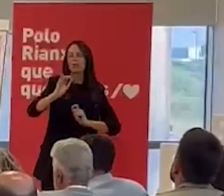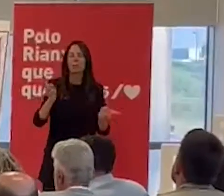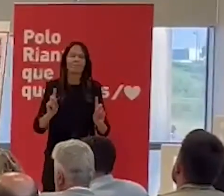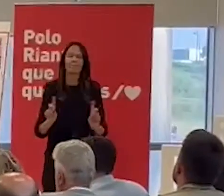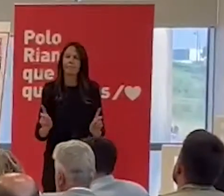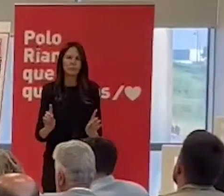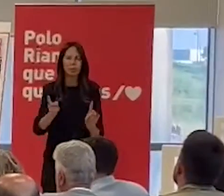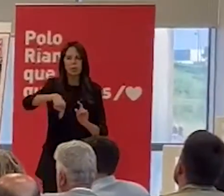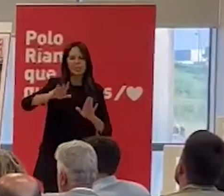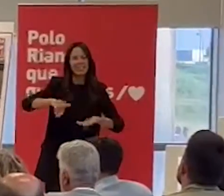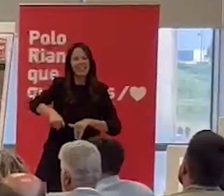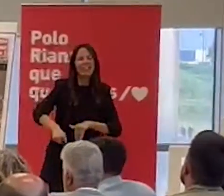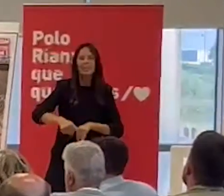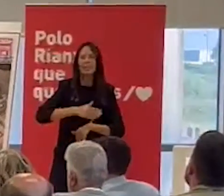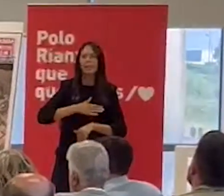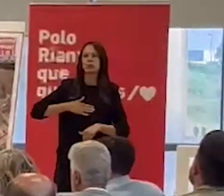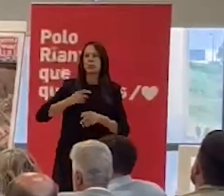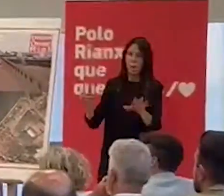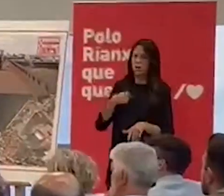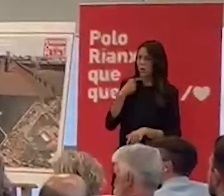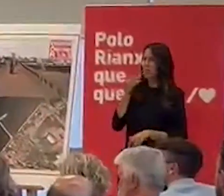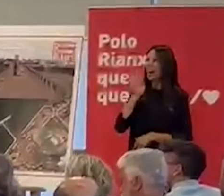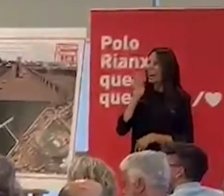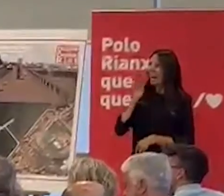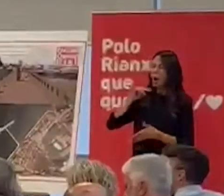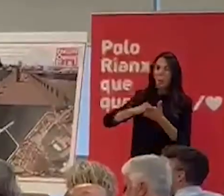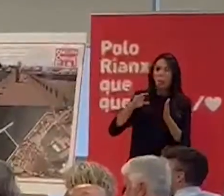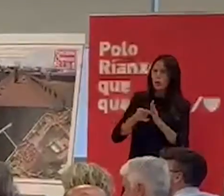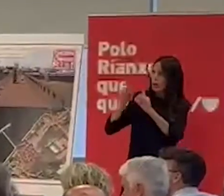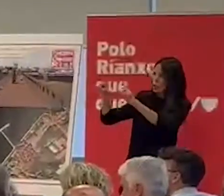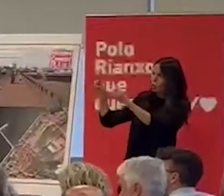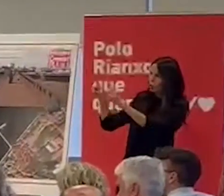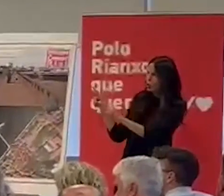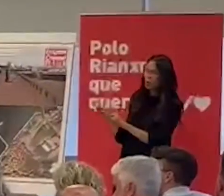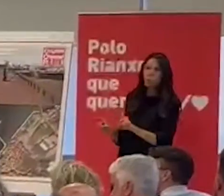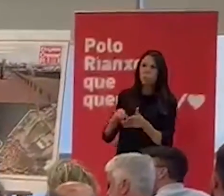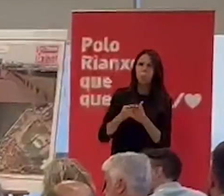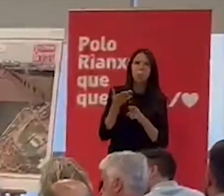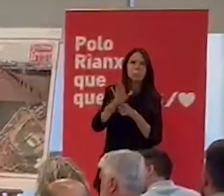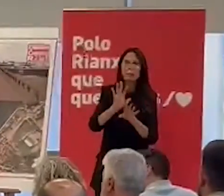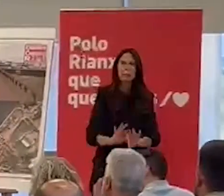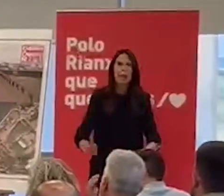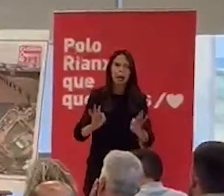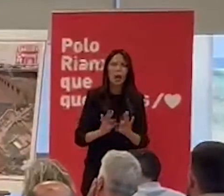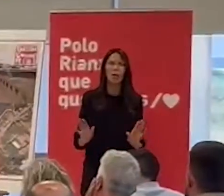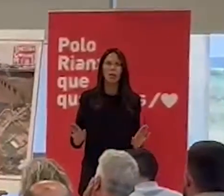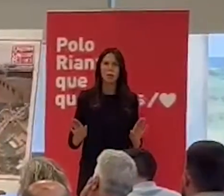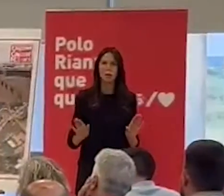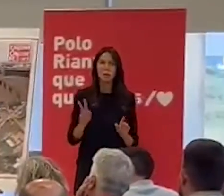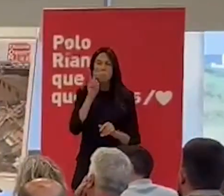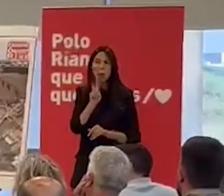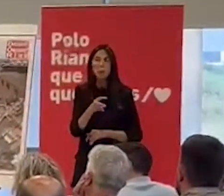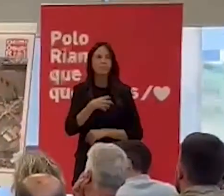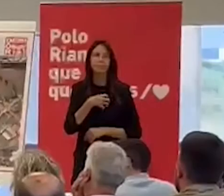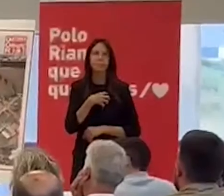deso. O que estamos aquí é para intentar que confiedes en nós. O candidato á alcaldía de Rianxo e o seu equipo contaron coa roupa da